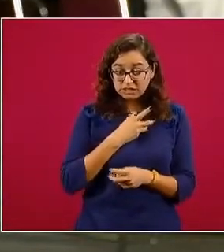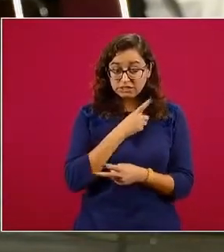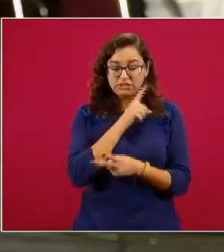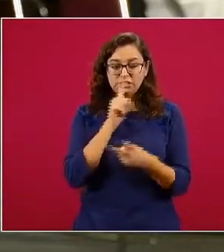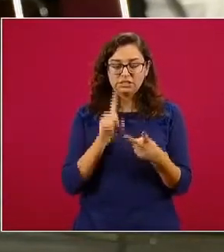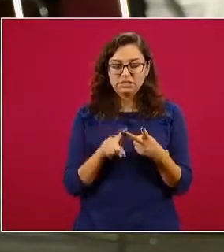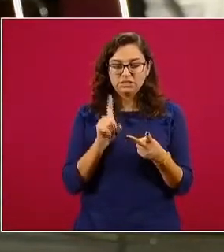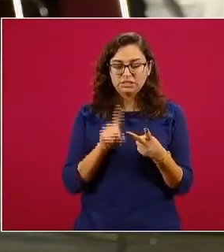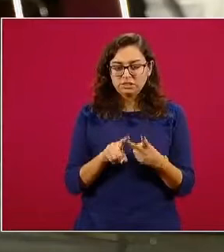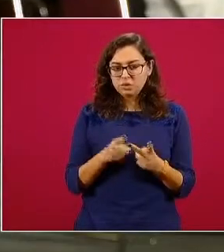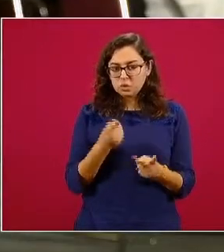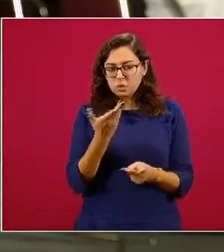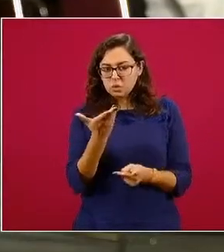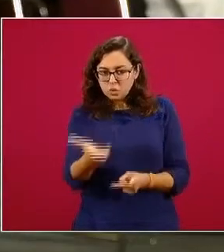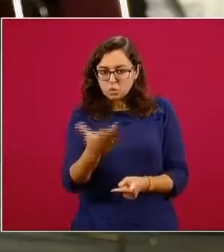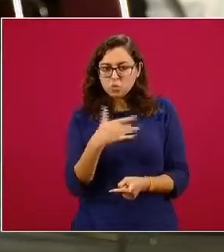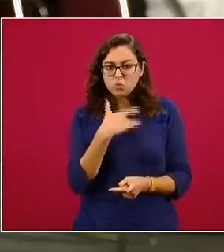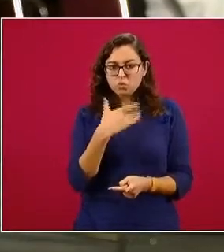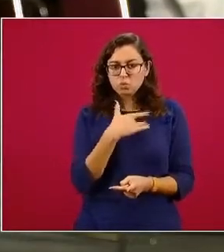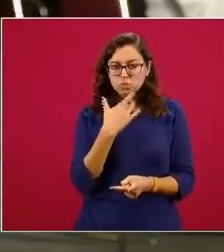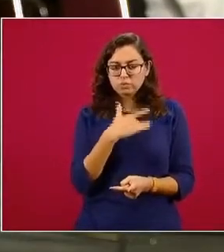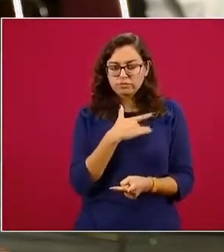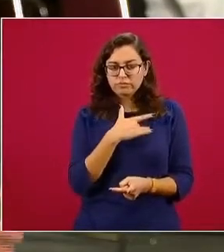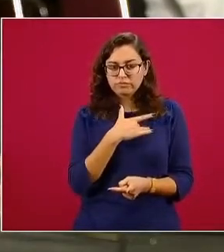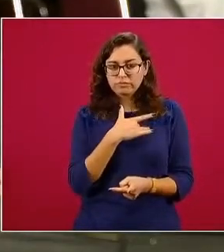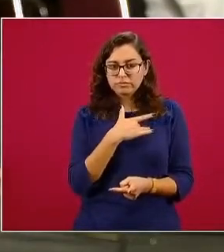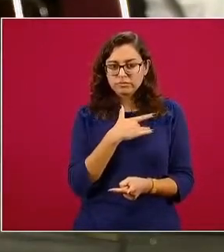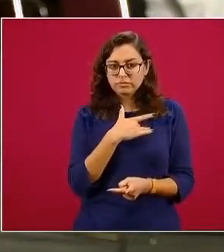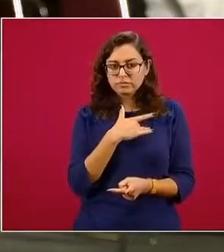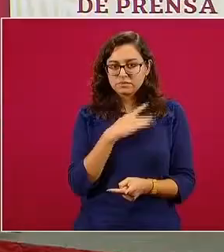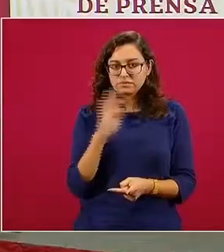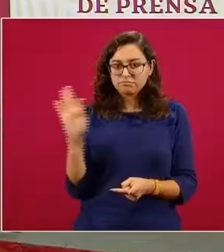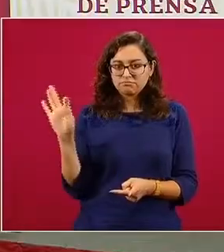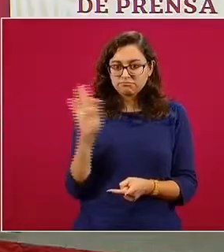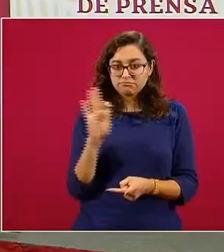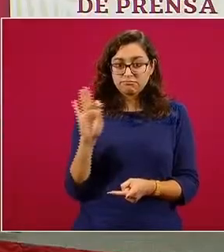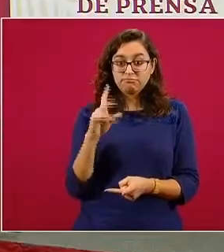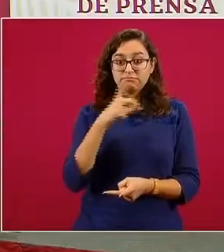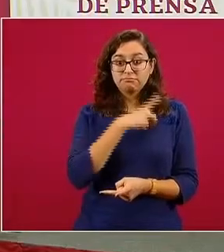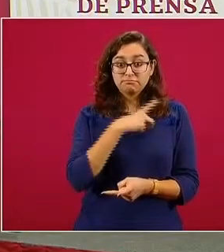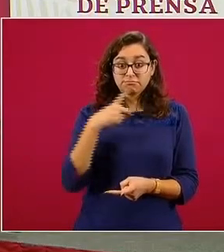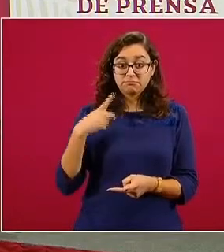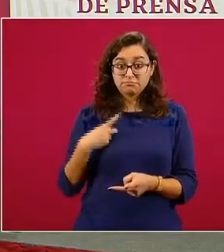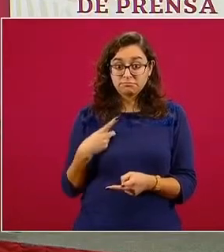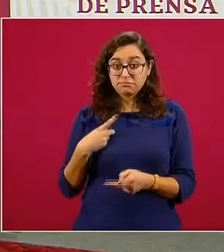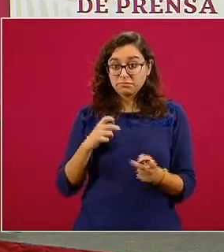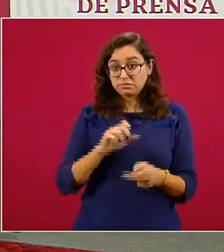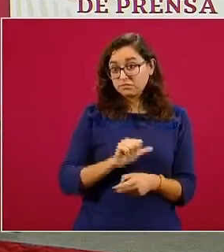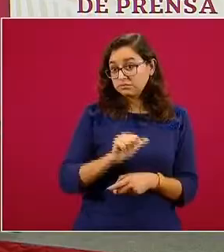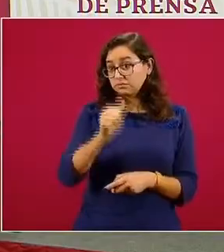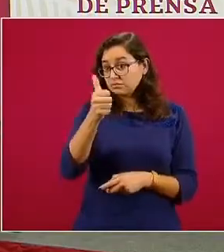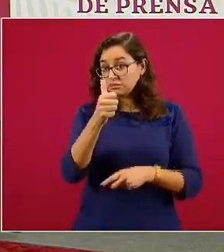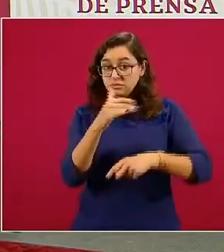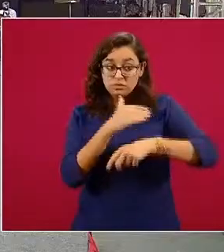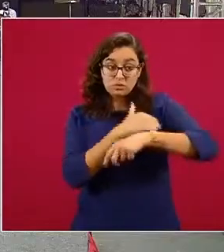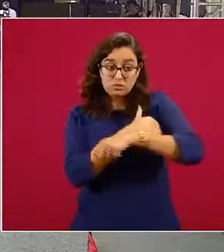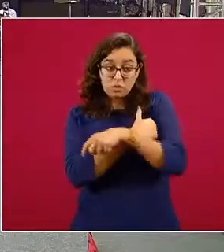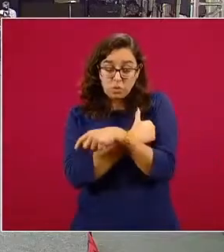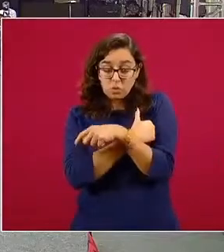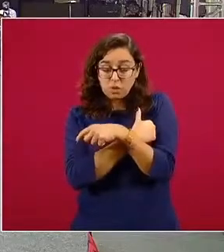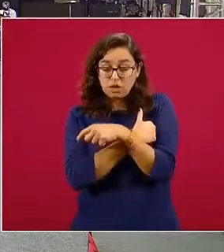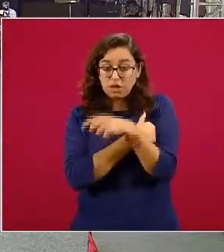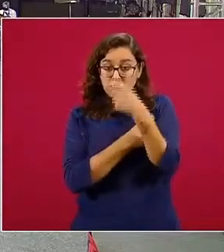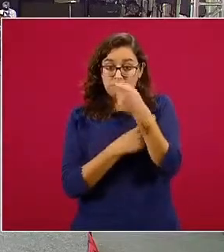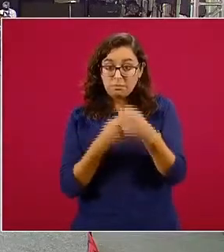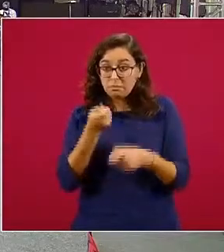merita que se monte algunos dispositivos en otros laboratorios que también